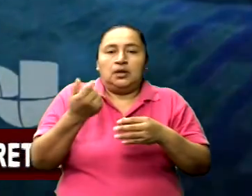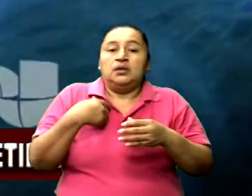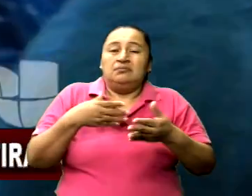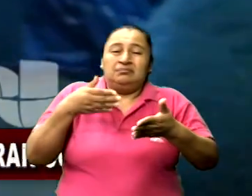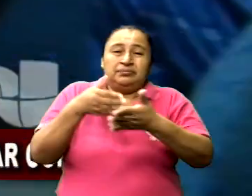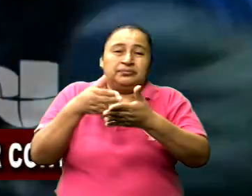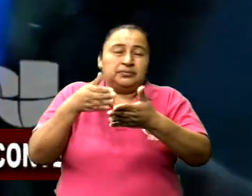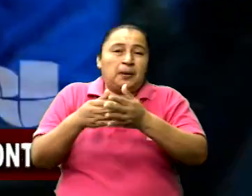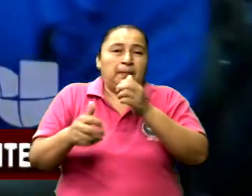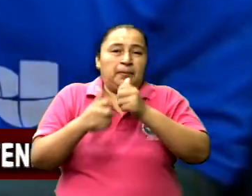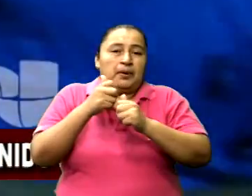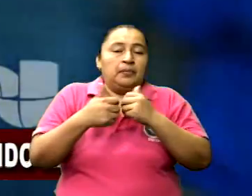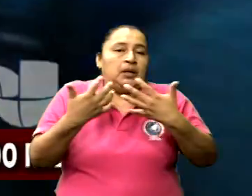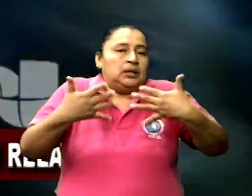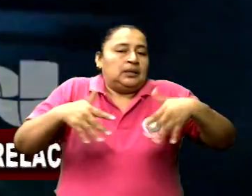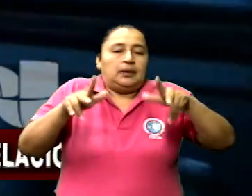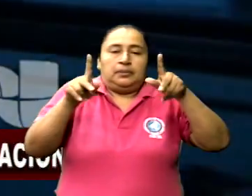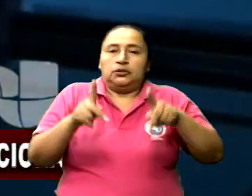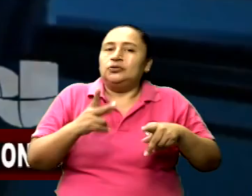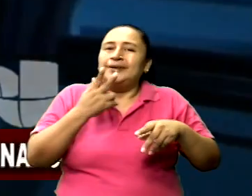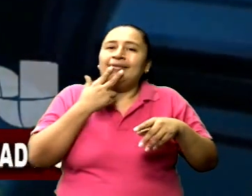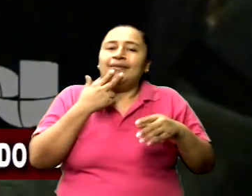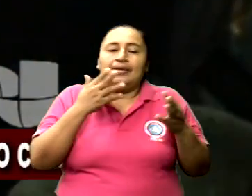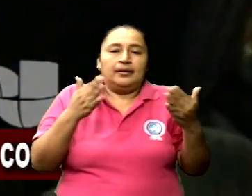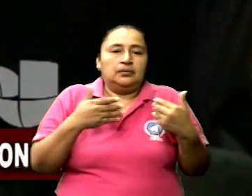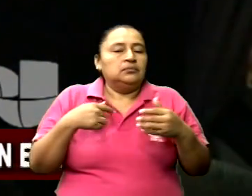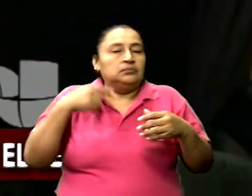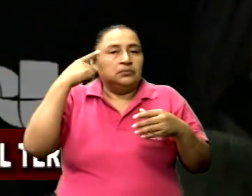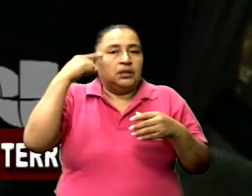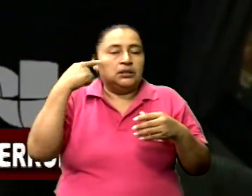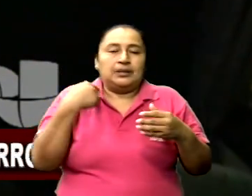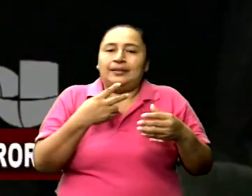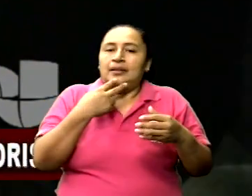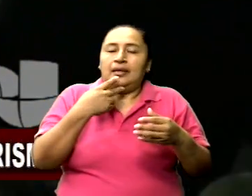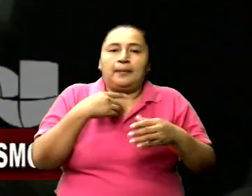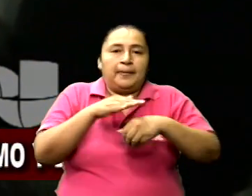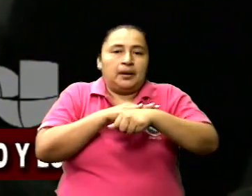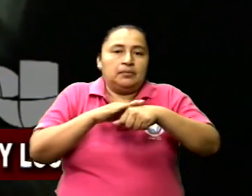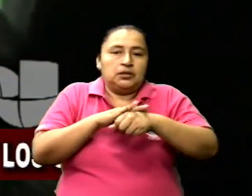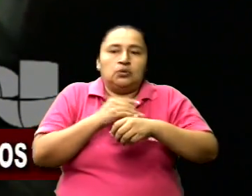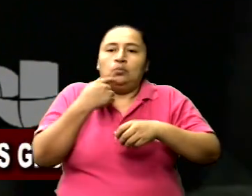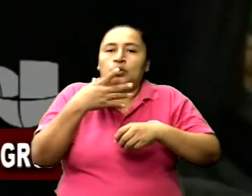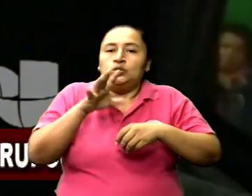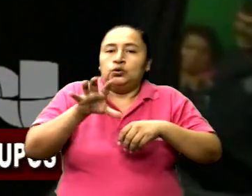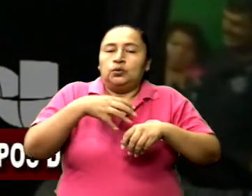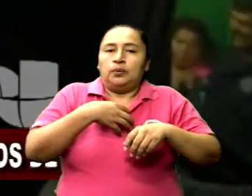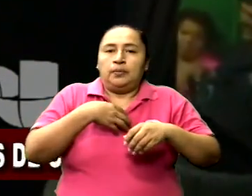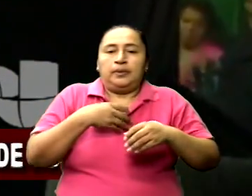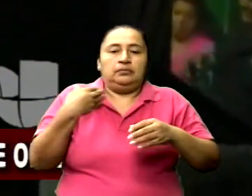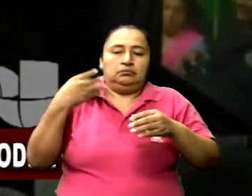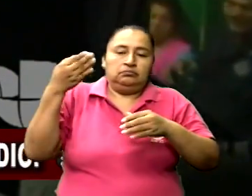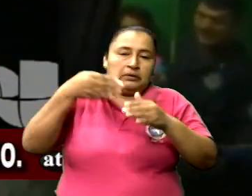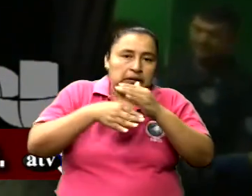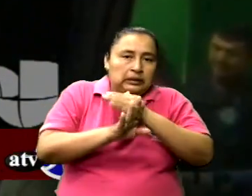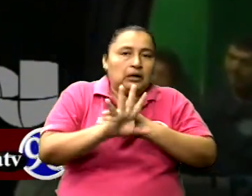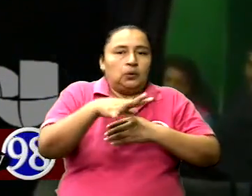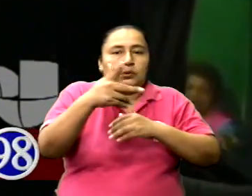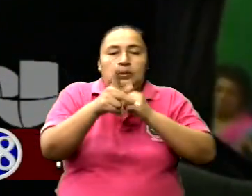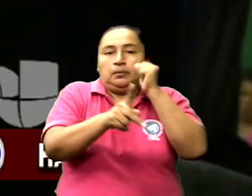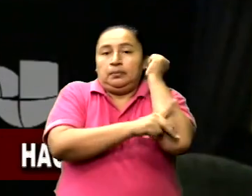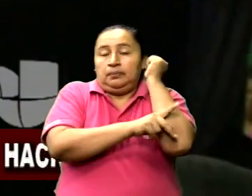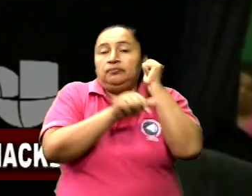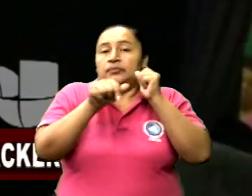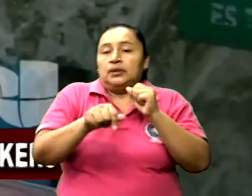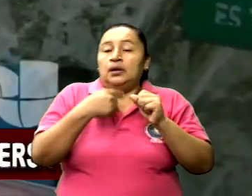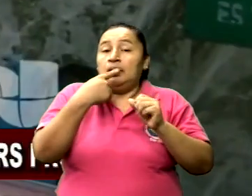el paradigma para que ningún ciudadano sea considerado ilegal por su condición migratoria. La ley